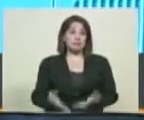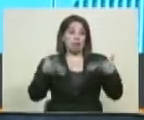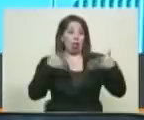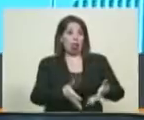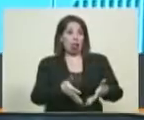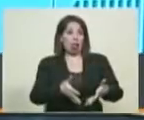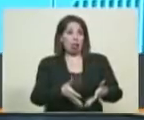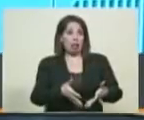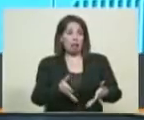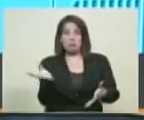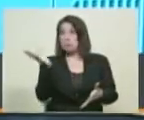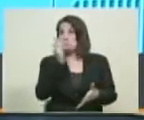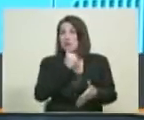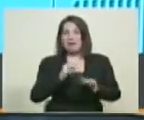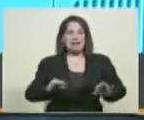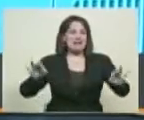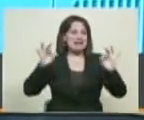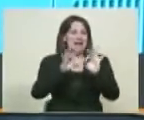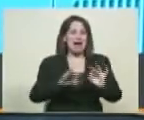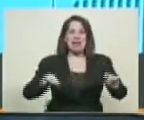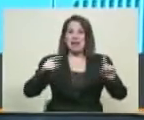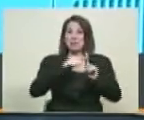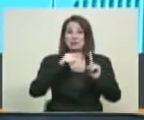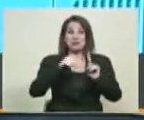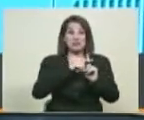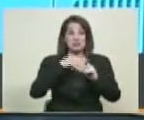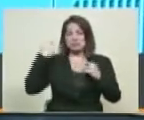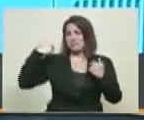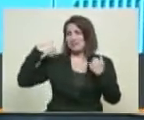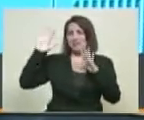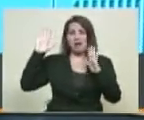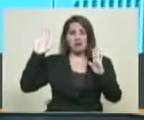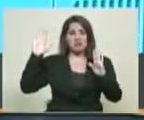No deja legado positivo de ningún tipo. Se va.